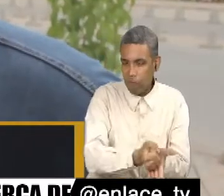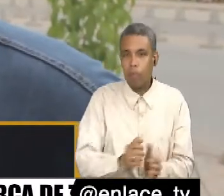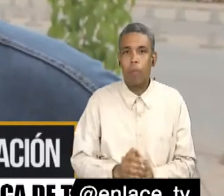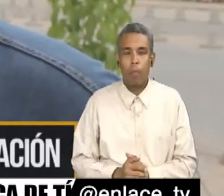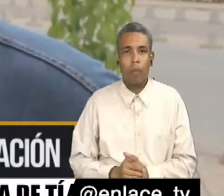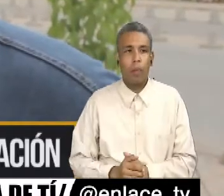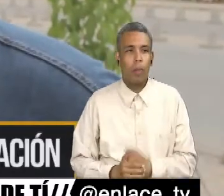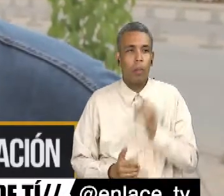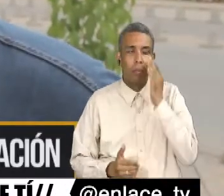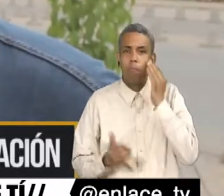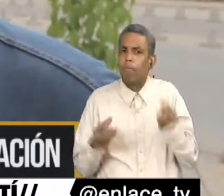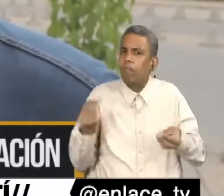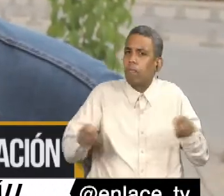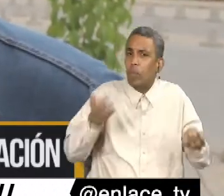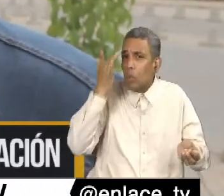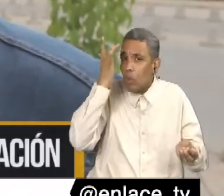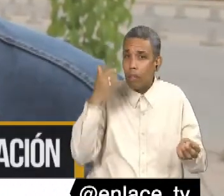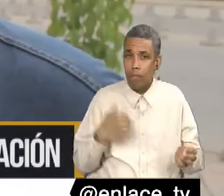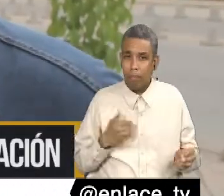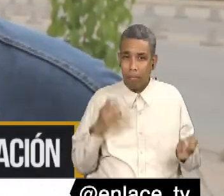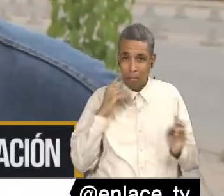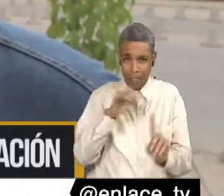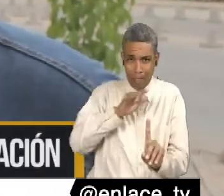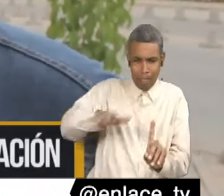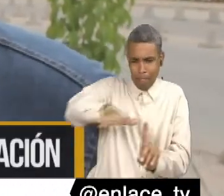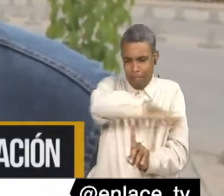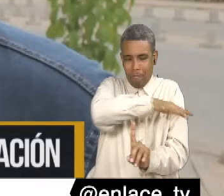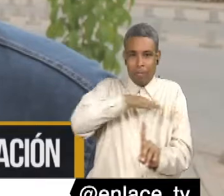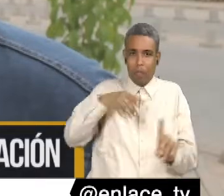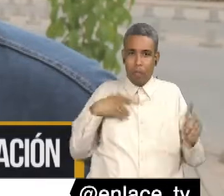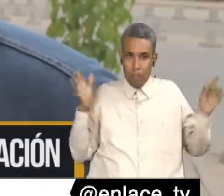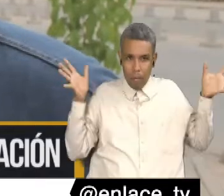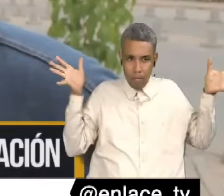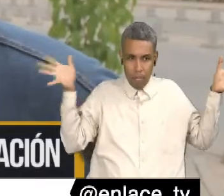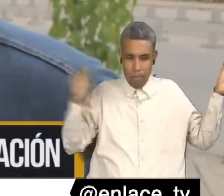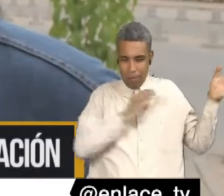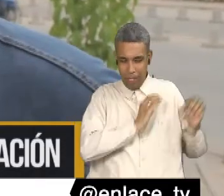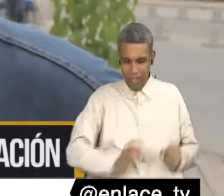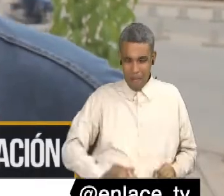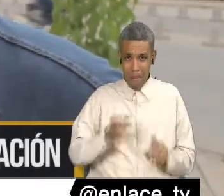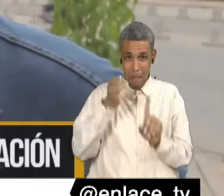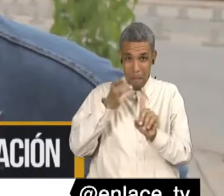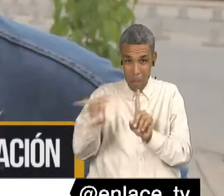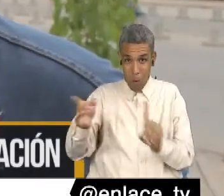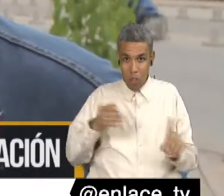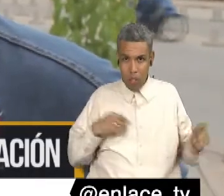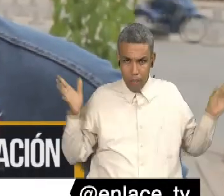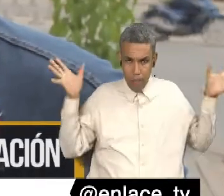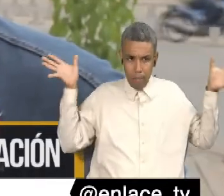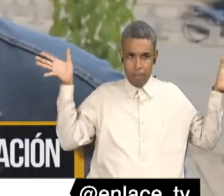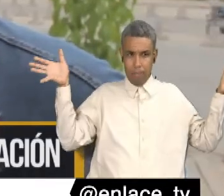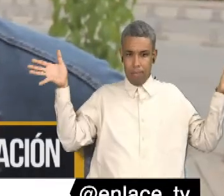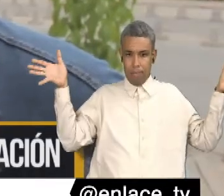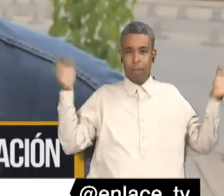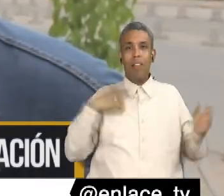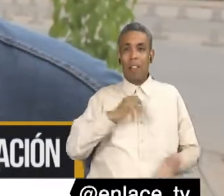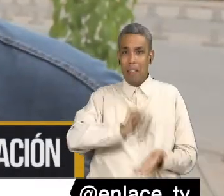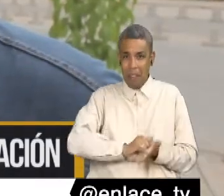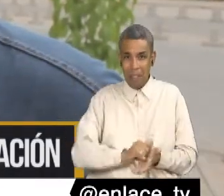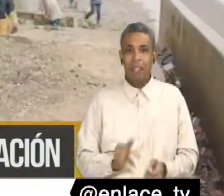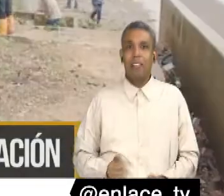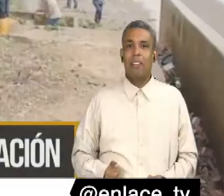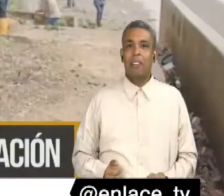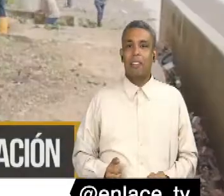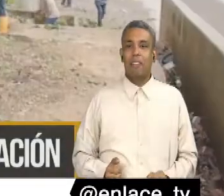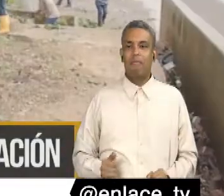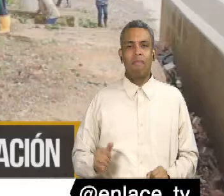para tener este Cristo Petrolero para los visitantes que vienen de otras ciudades, hacerle la visita, y los visitantes de aquí de Barranca Bermeja